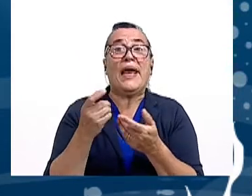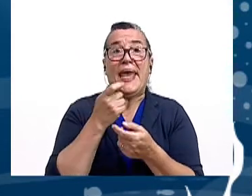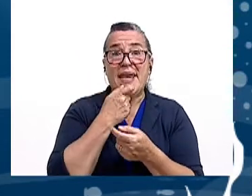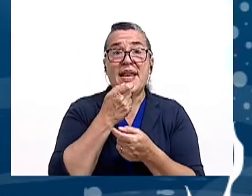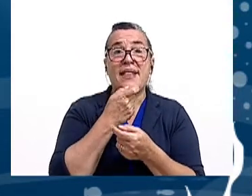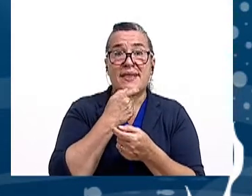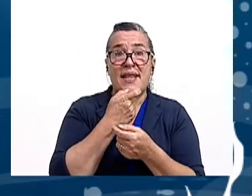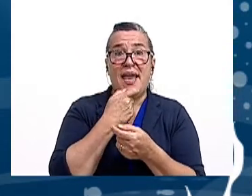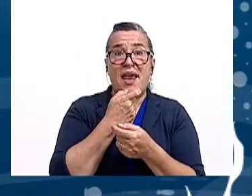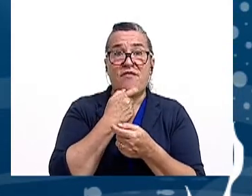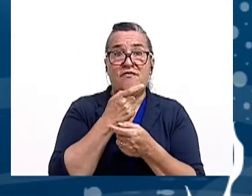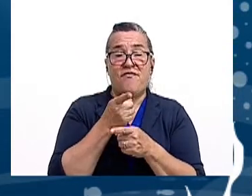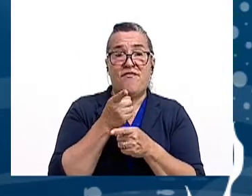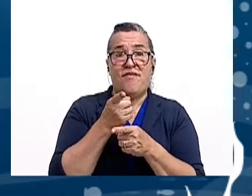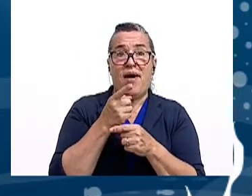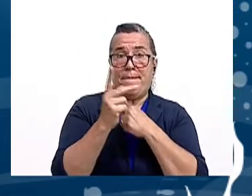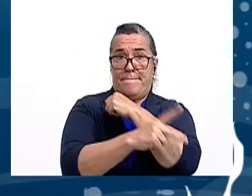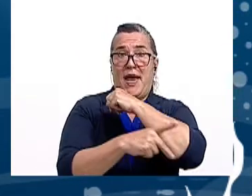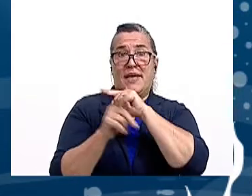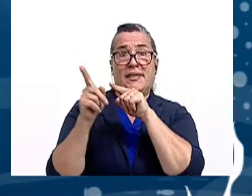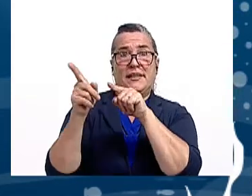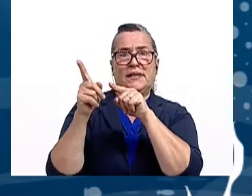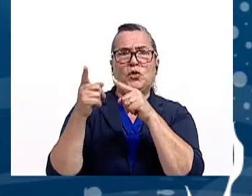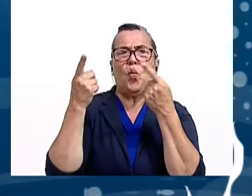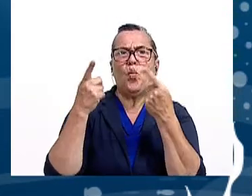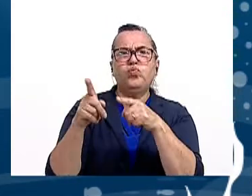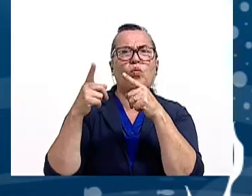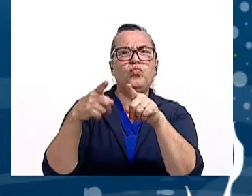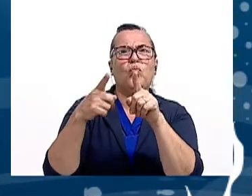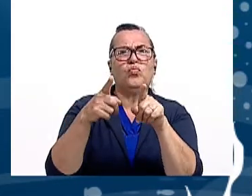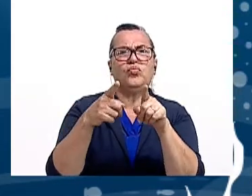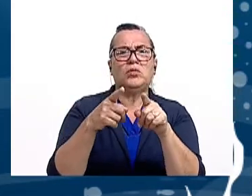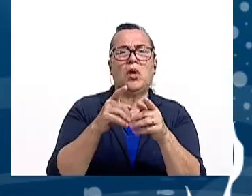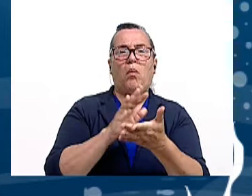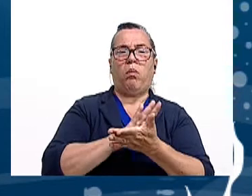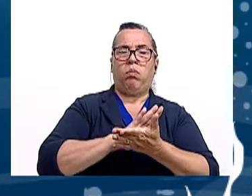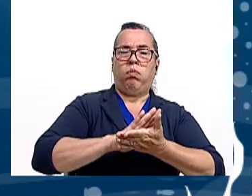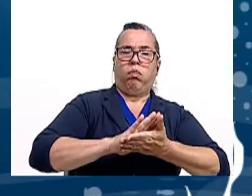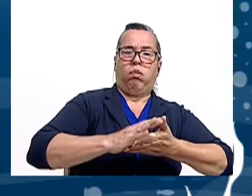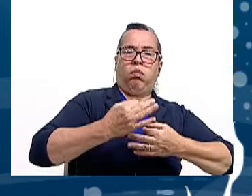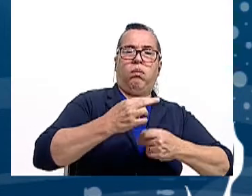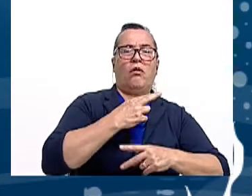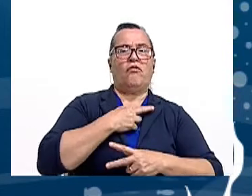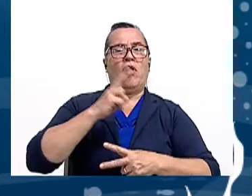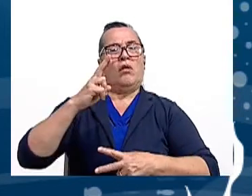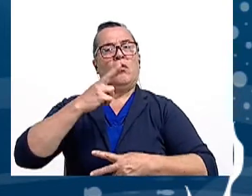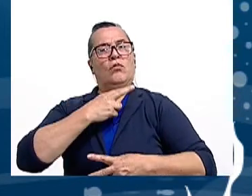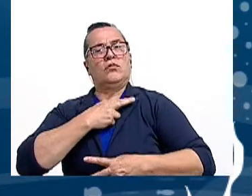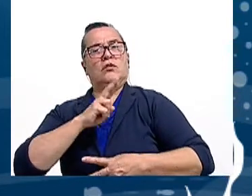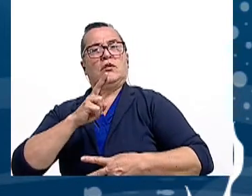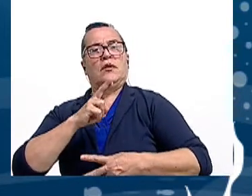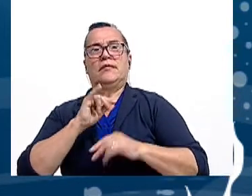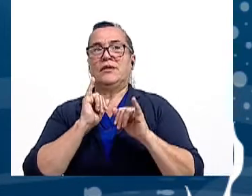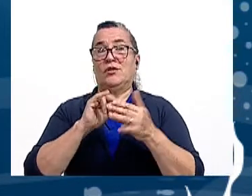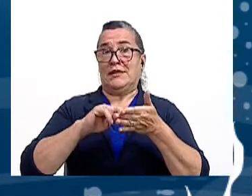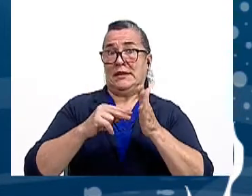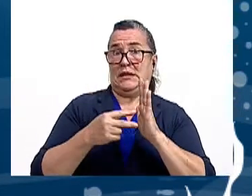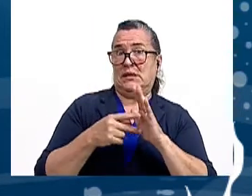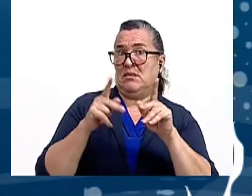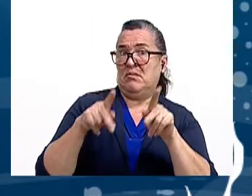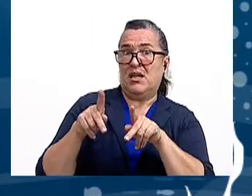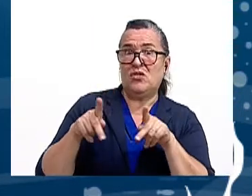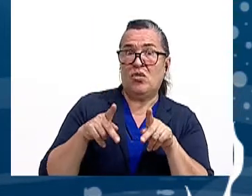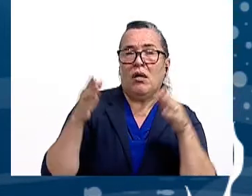Inglaterra pues sucedía toda esta cuestión del puritanismo y la religiosidad. Es decir, las personas